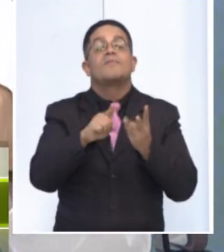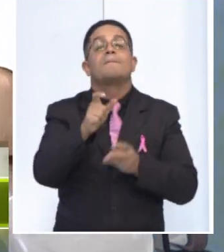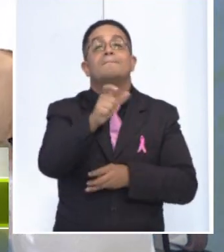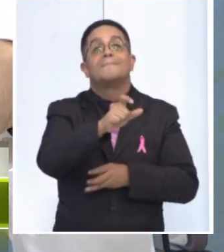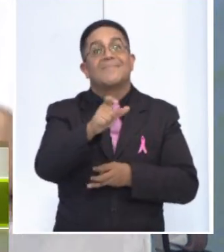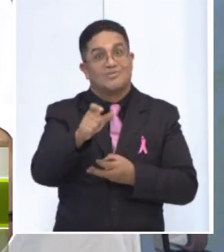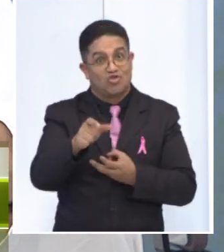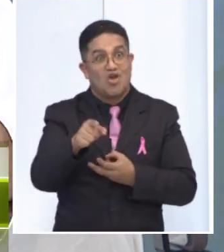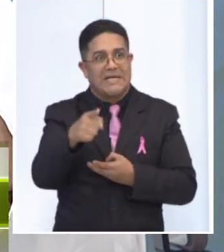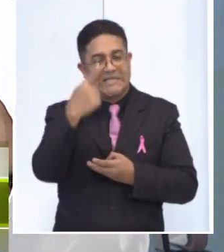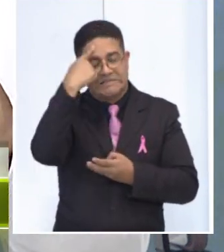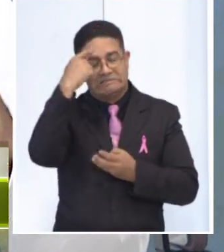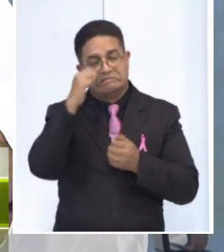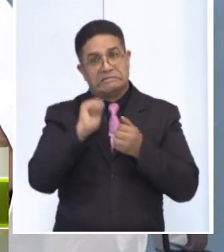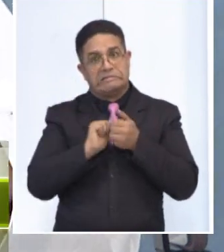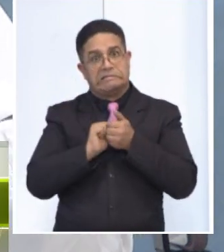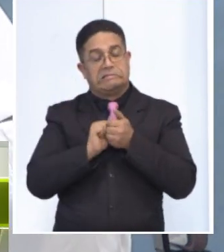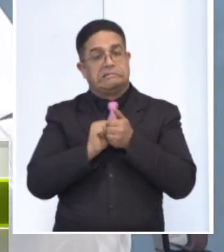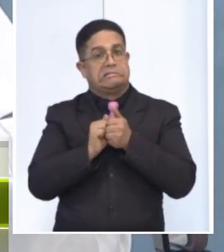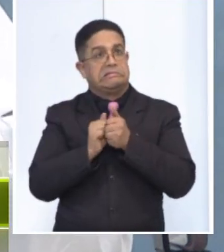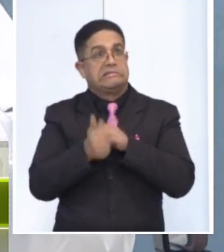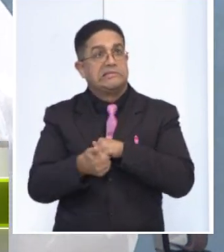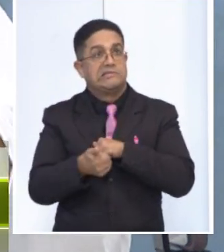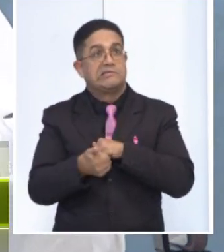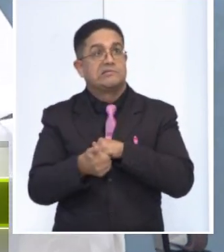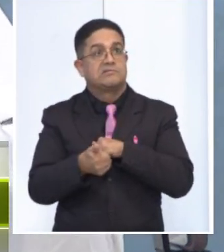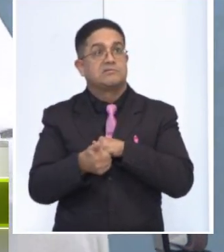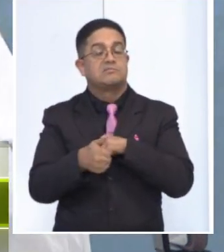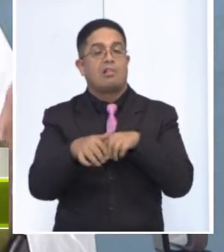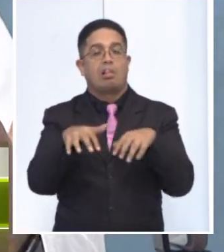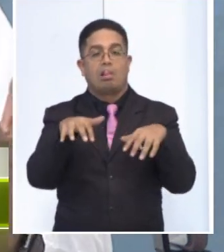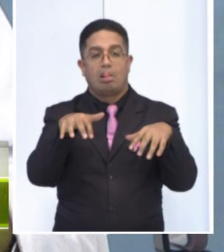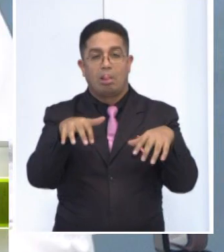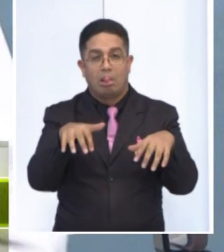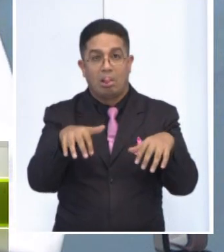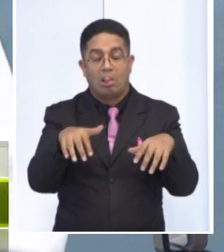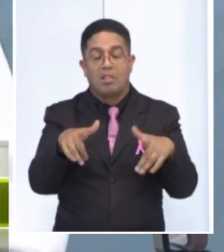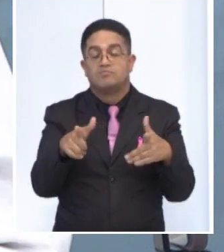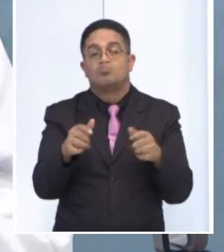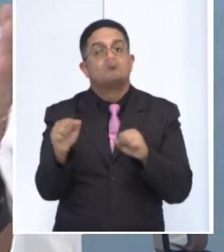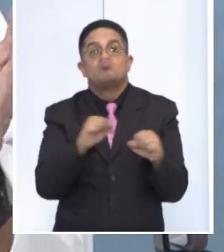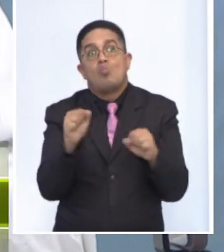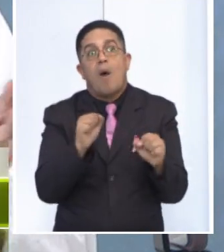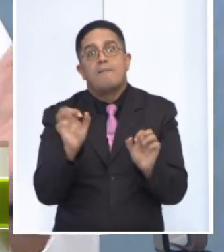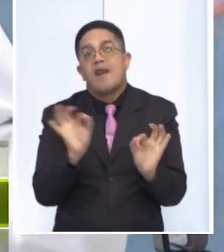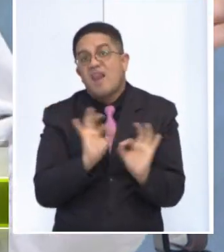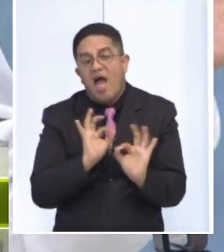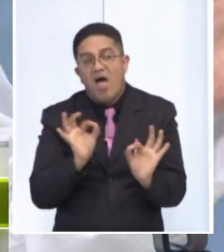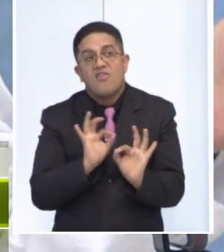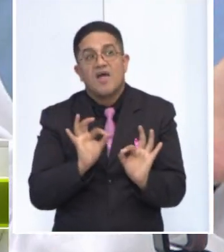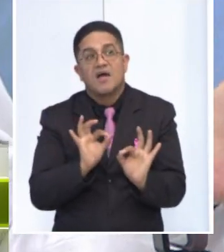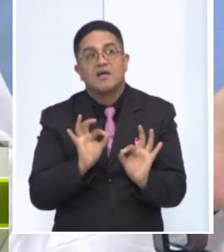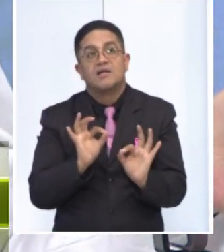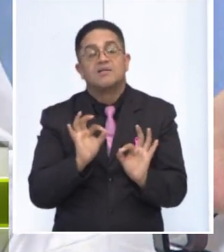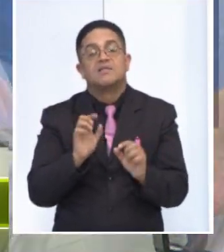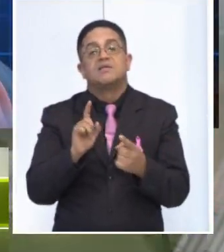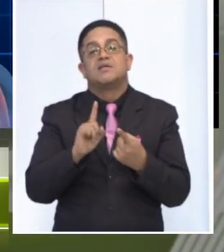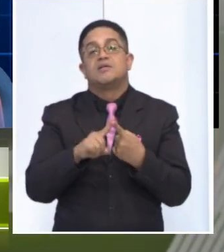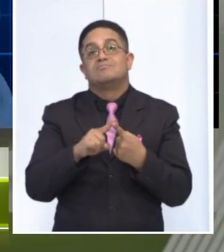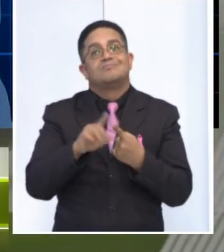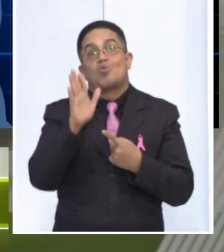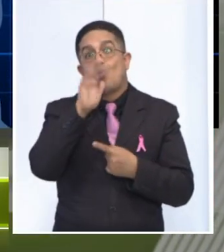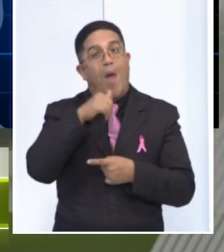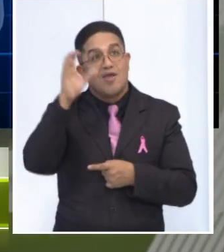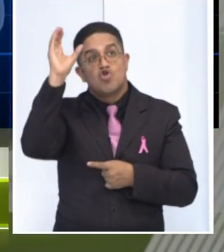caer en este estado de letargo con cierta posición que no se mueve. Por eso se llama estupor catatónico. Estupor porque hay una pérdida de la conciencia,